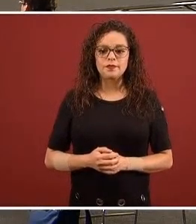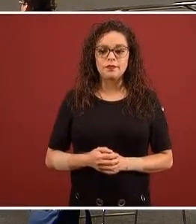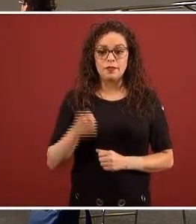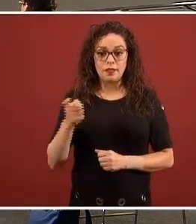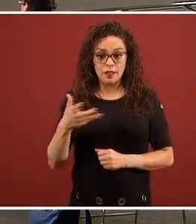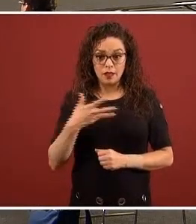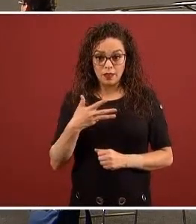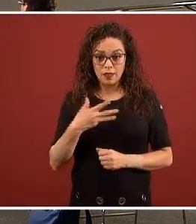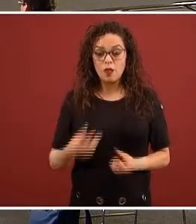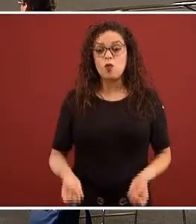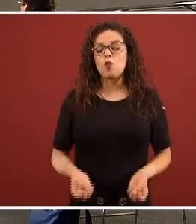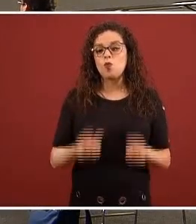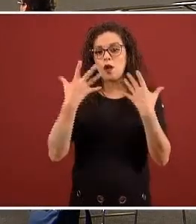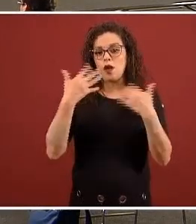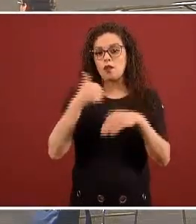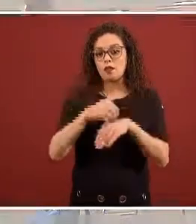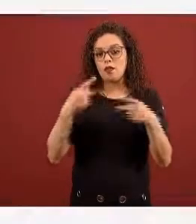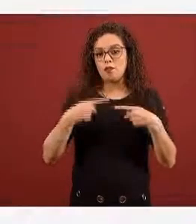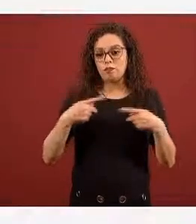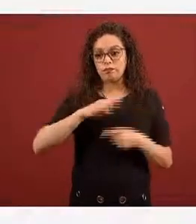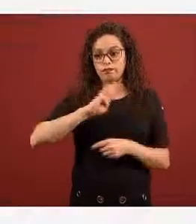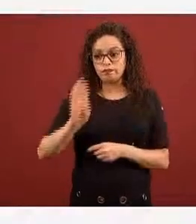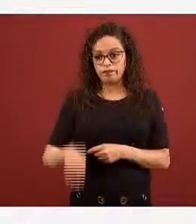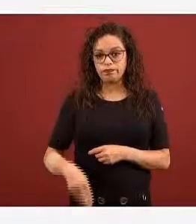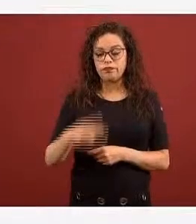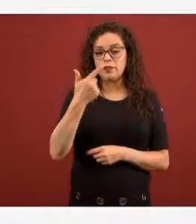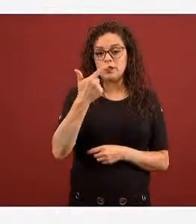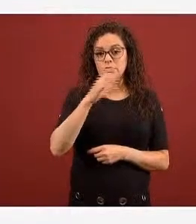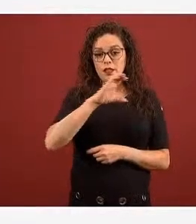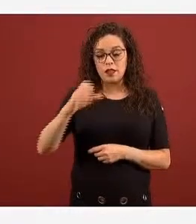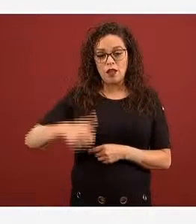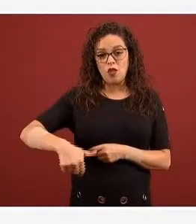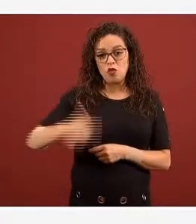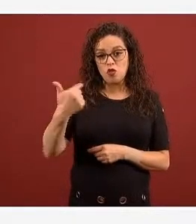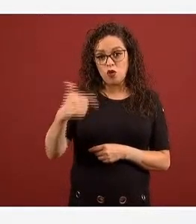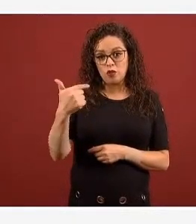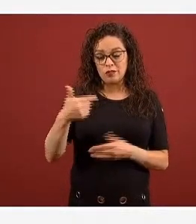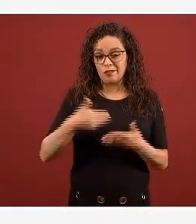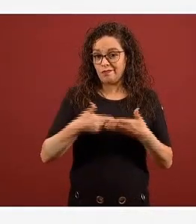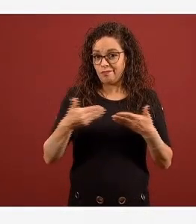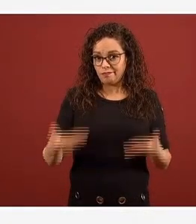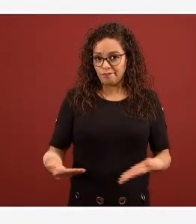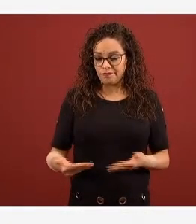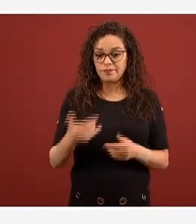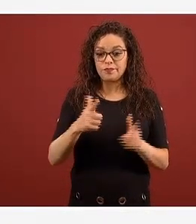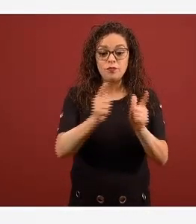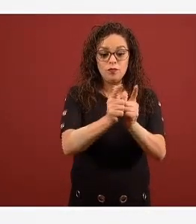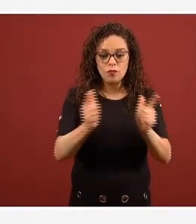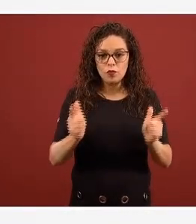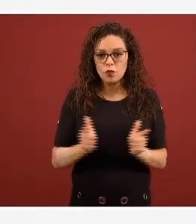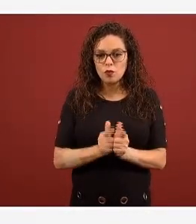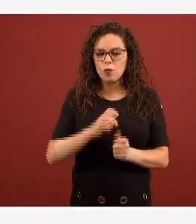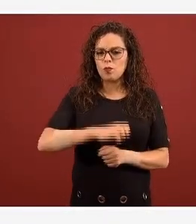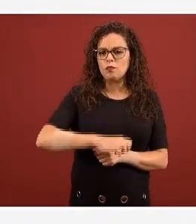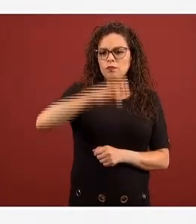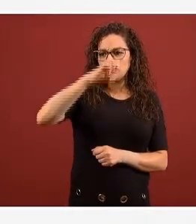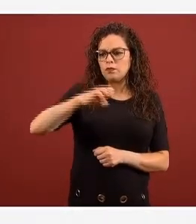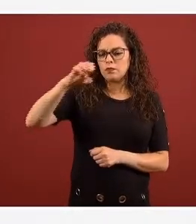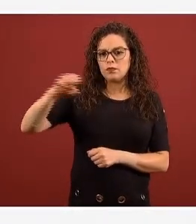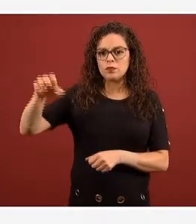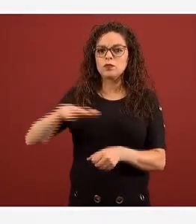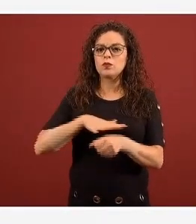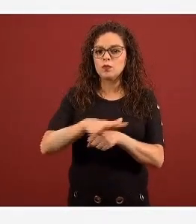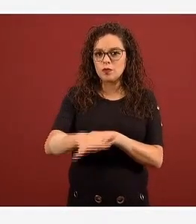número actualizado de defunciones, 712 para el día de hoy. Tenemos la distribución por grupo de edad en los